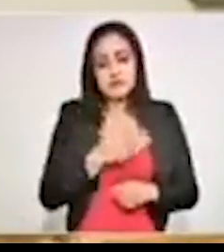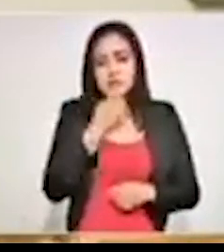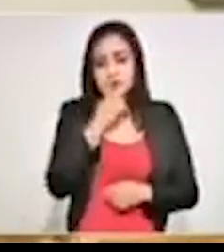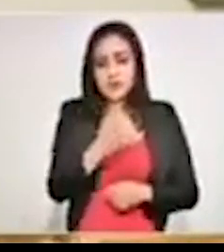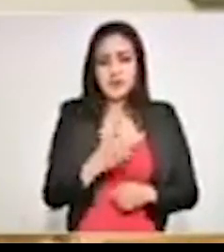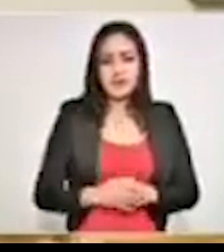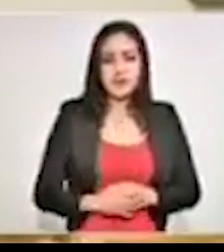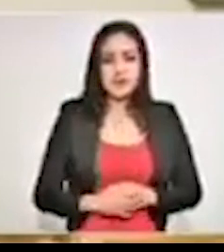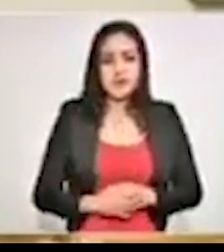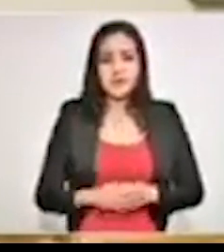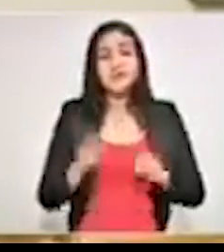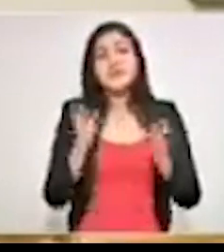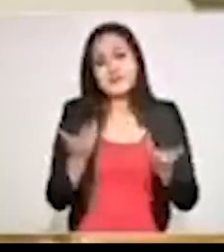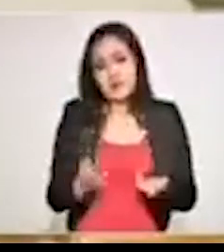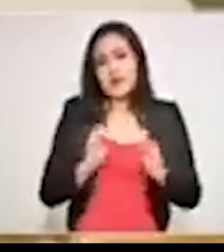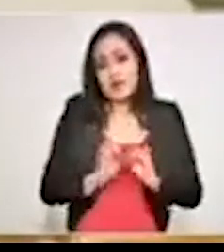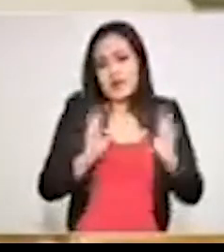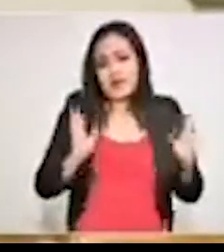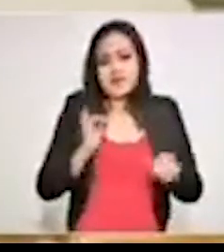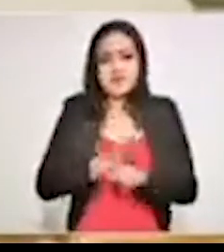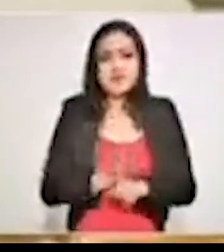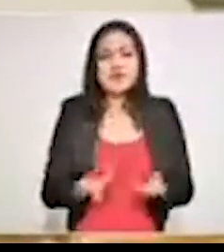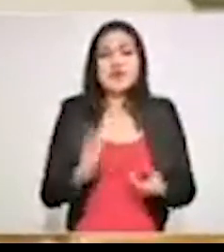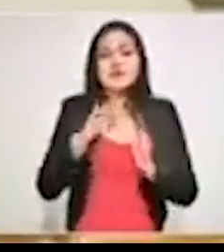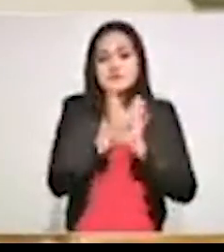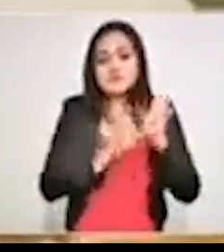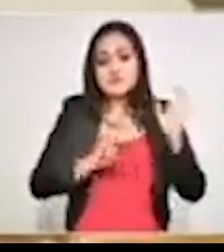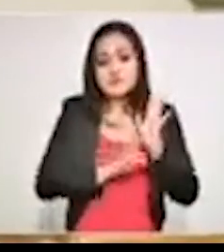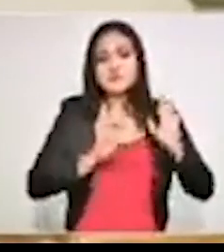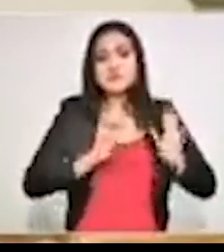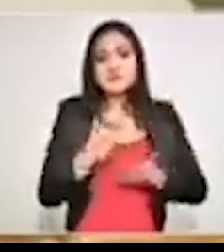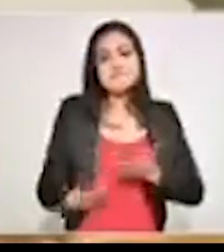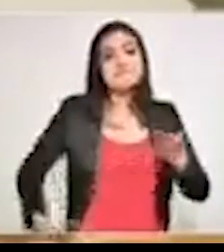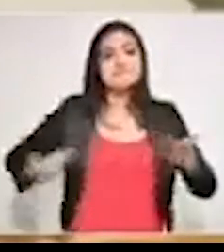dije. Y sí, por tanto, habrá una convocatoria ya